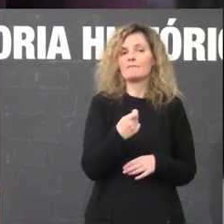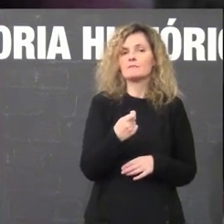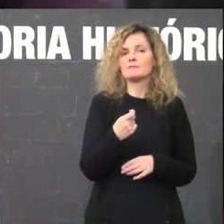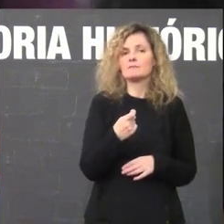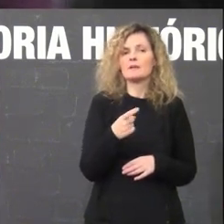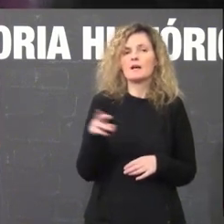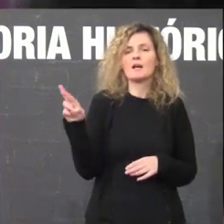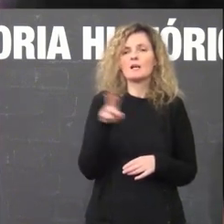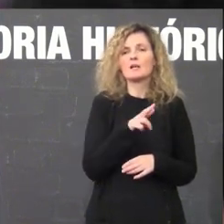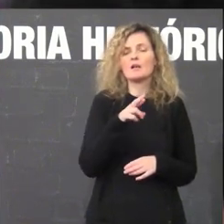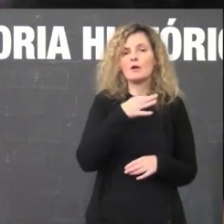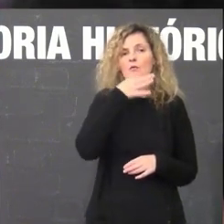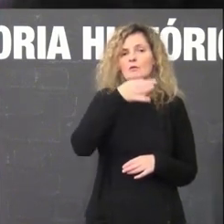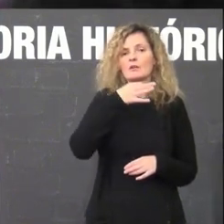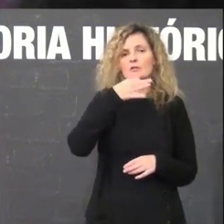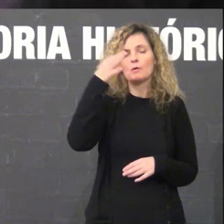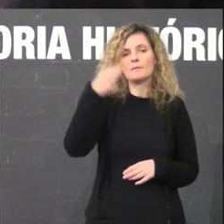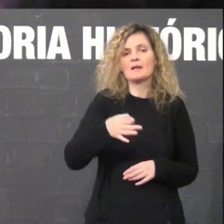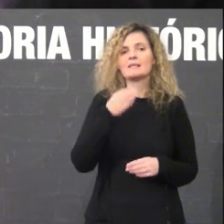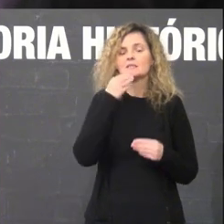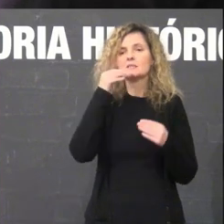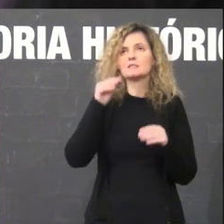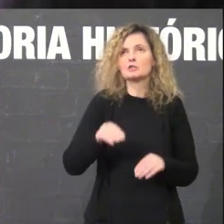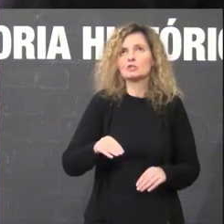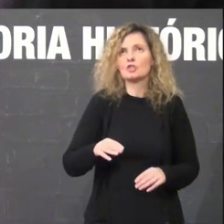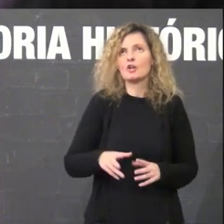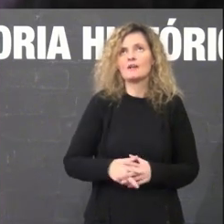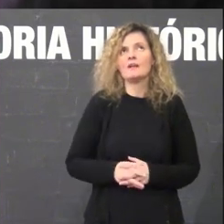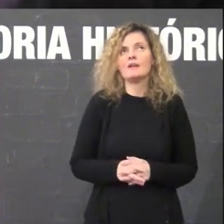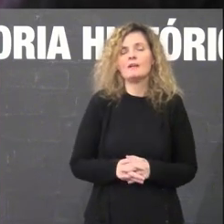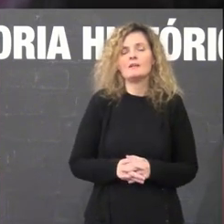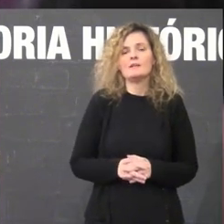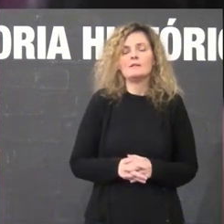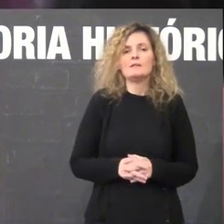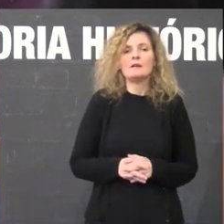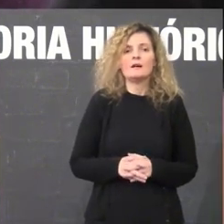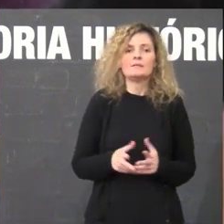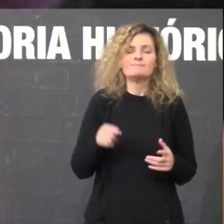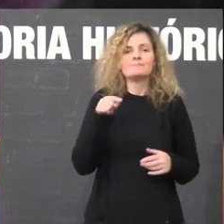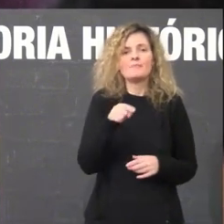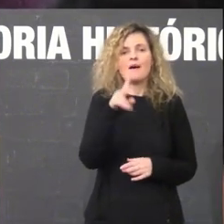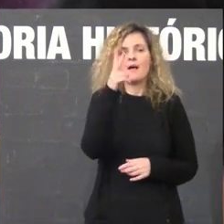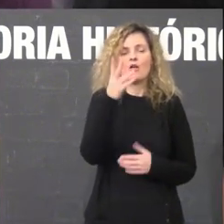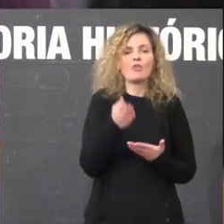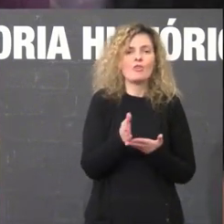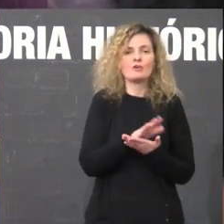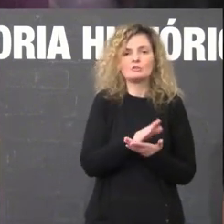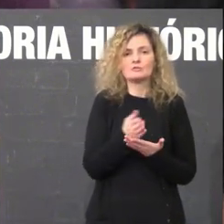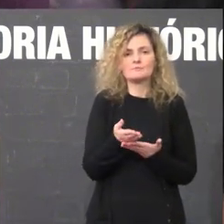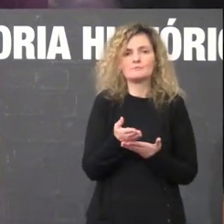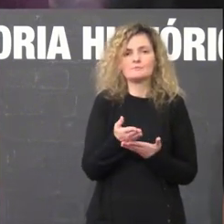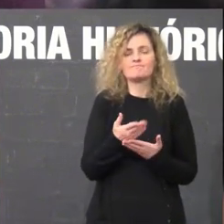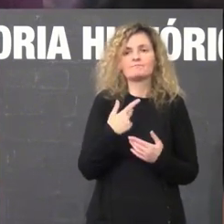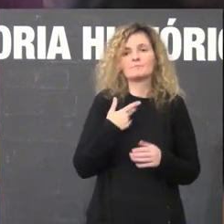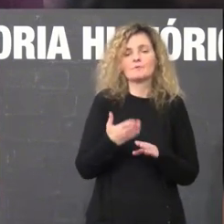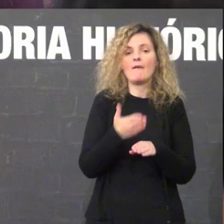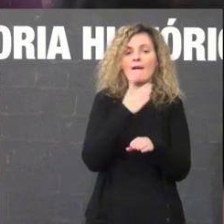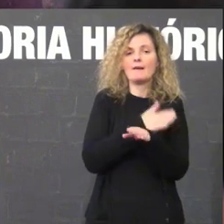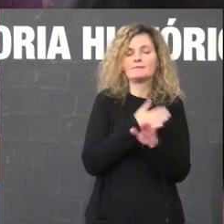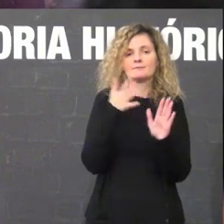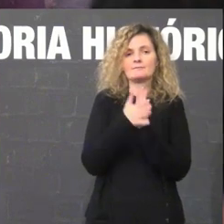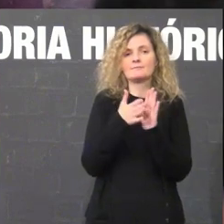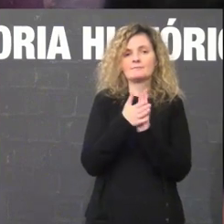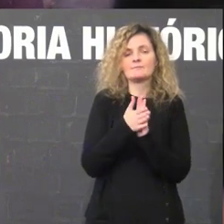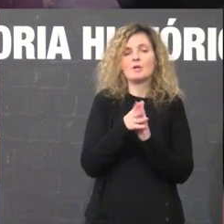recuperar un relato verdadero sobre la historia ahí hay dos elementos que mencioné Antes aunque